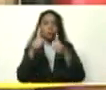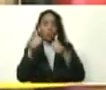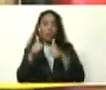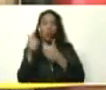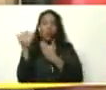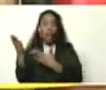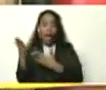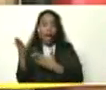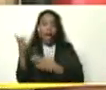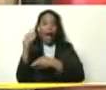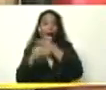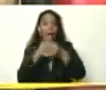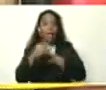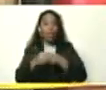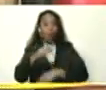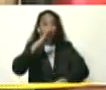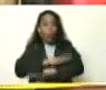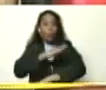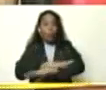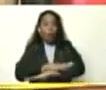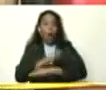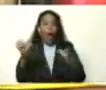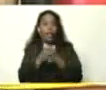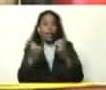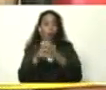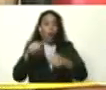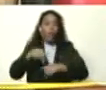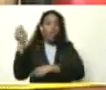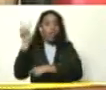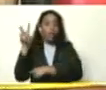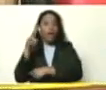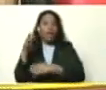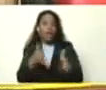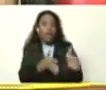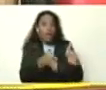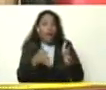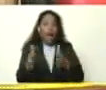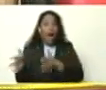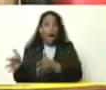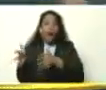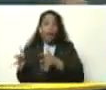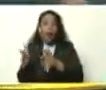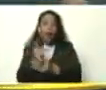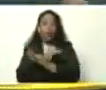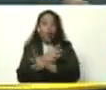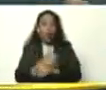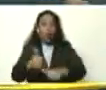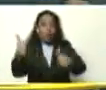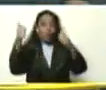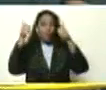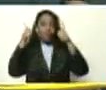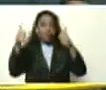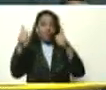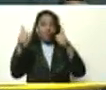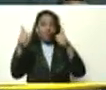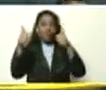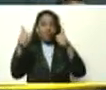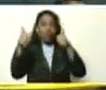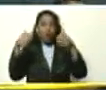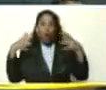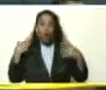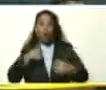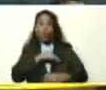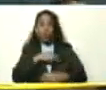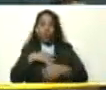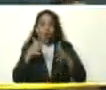sido parte de este equipo de Venezuela. Y hemos ganado el juego. Estamos ganando el